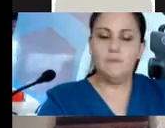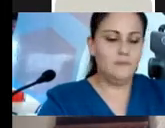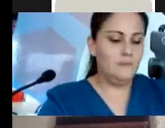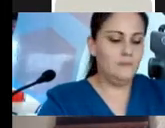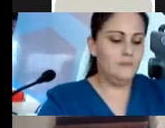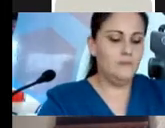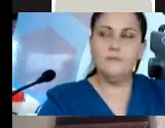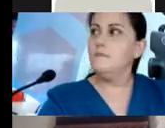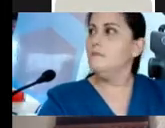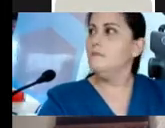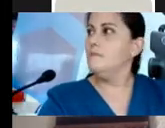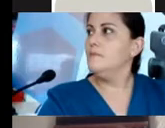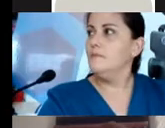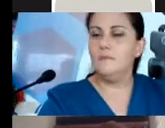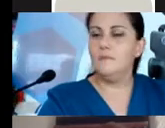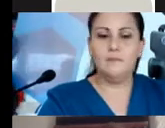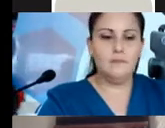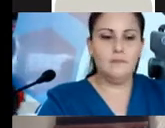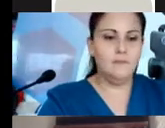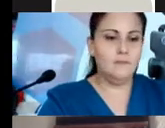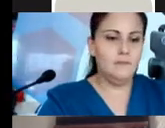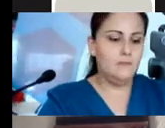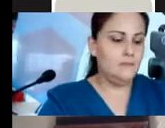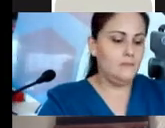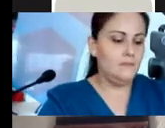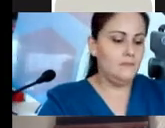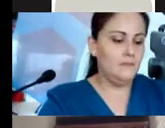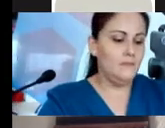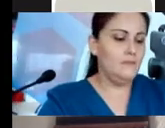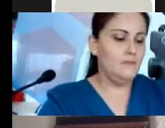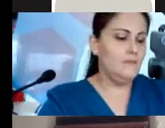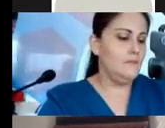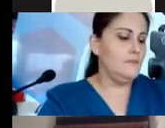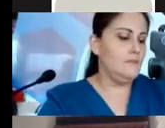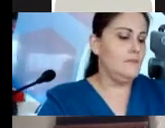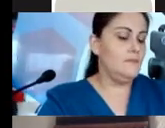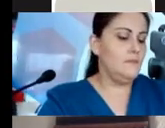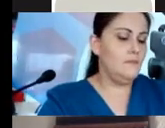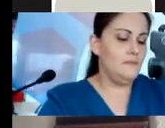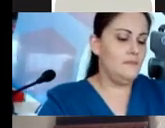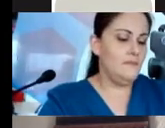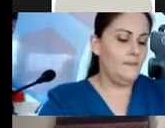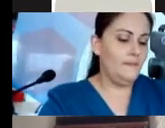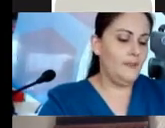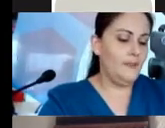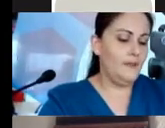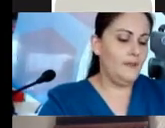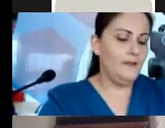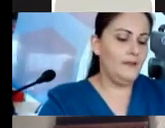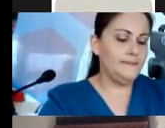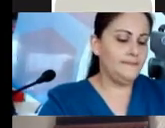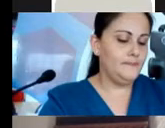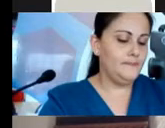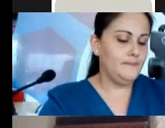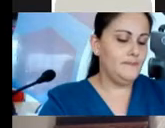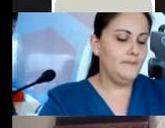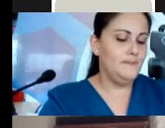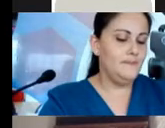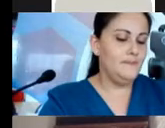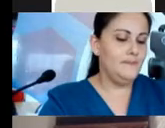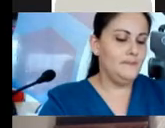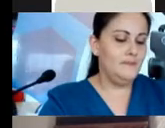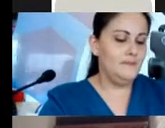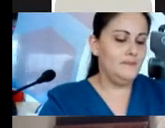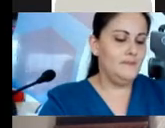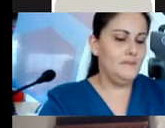a la superficie sobre la cual generamos reales descargas. Por eso que es importante por ahí tener un mapeo de presión, tener algo como